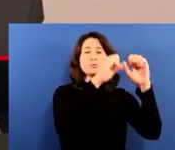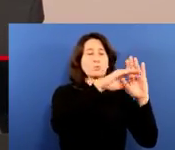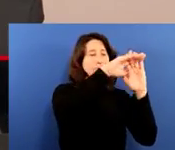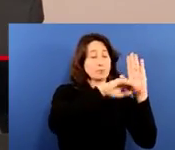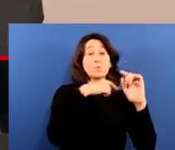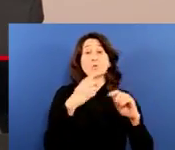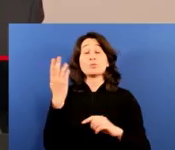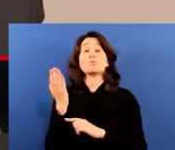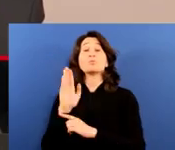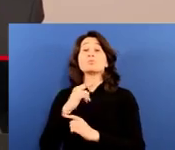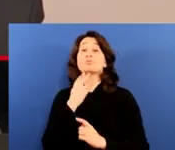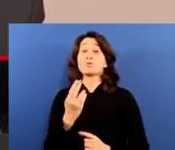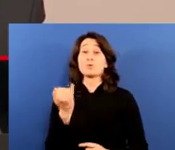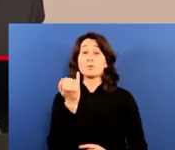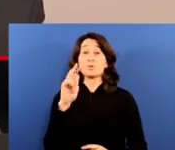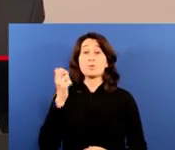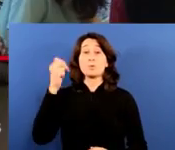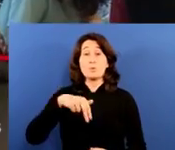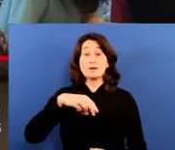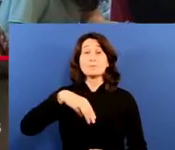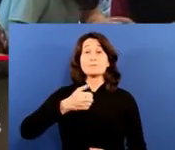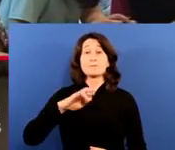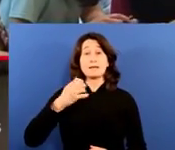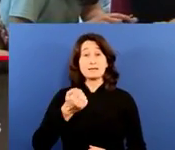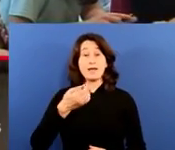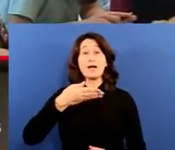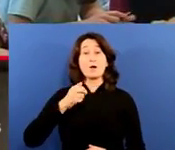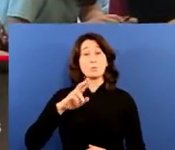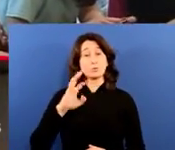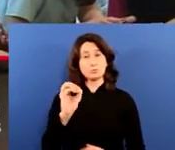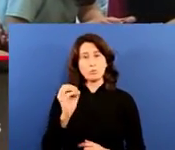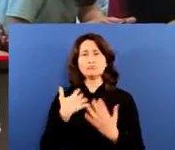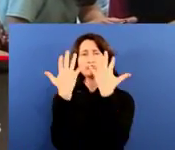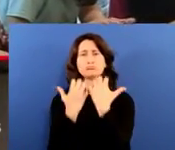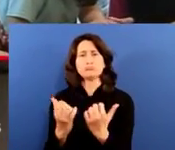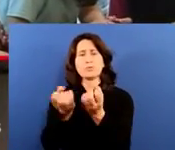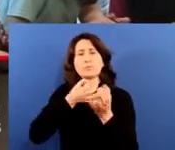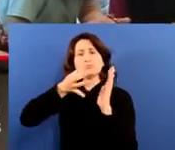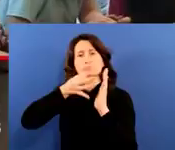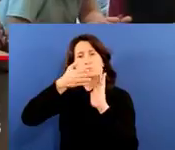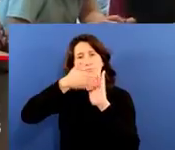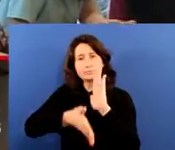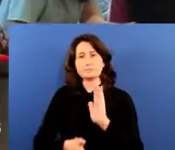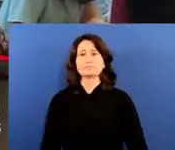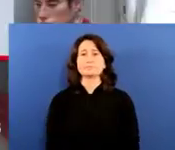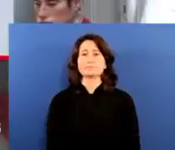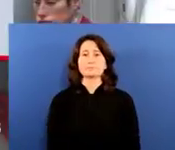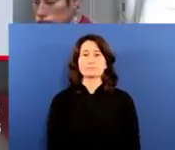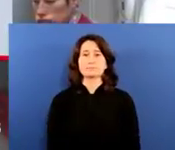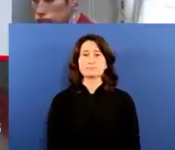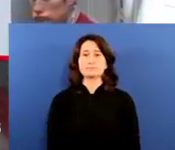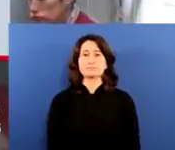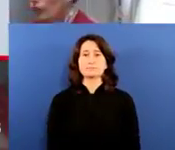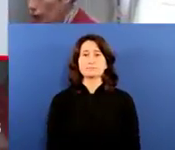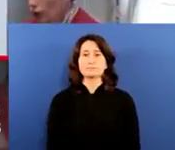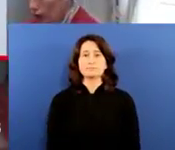comunicado que la Diputación da un nuevo impulso a las personas con discapacidad física, discapacidad intelectual y a personas mayores